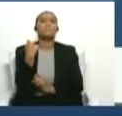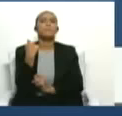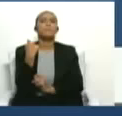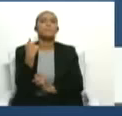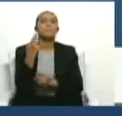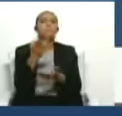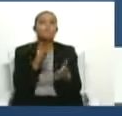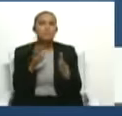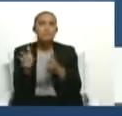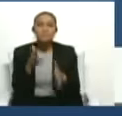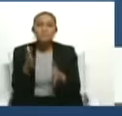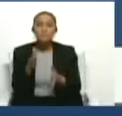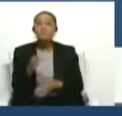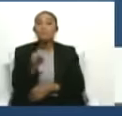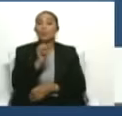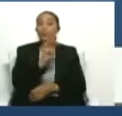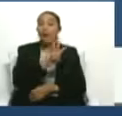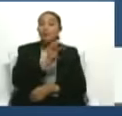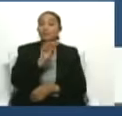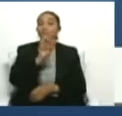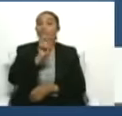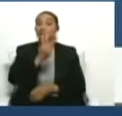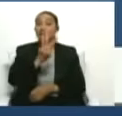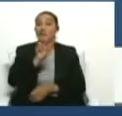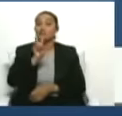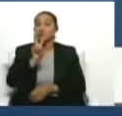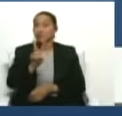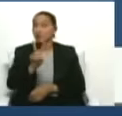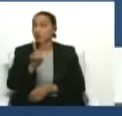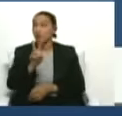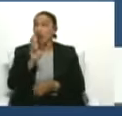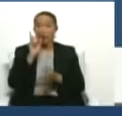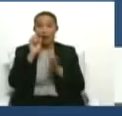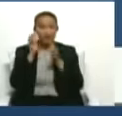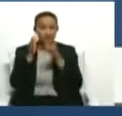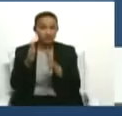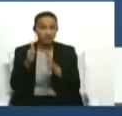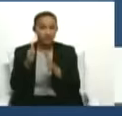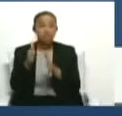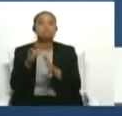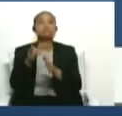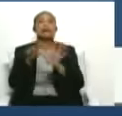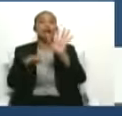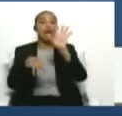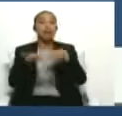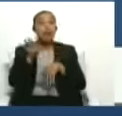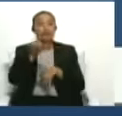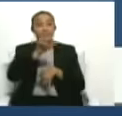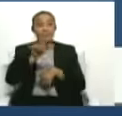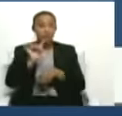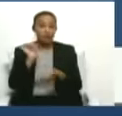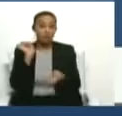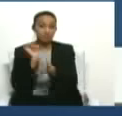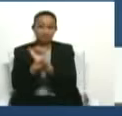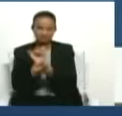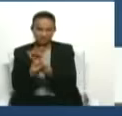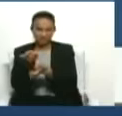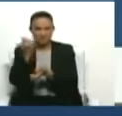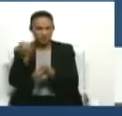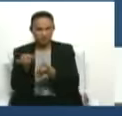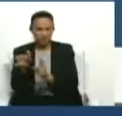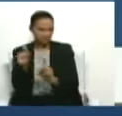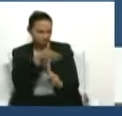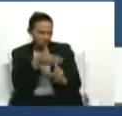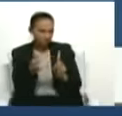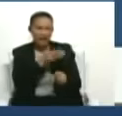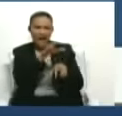de 432 casos con 114 personas aprehendidas por maltrato a